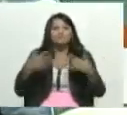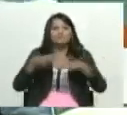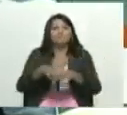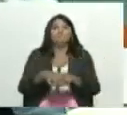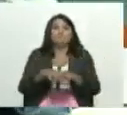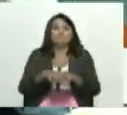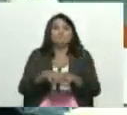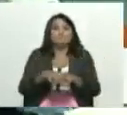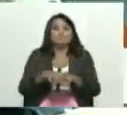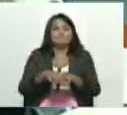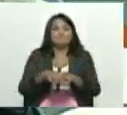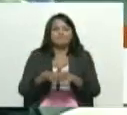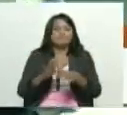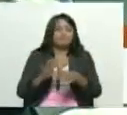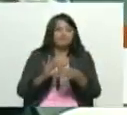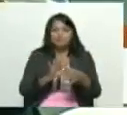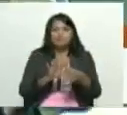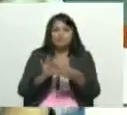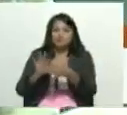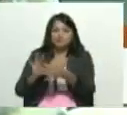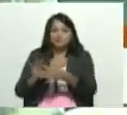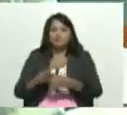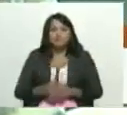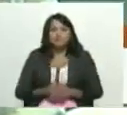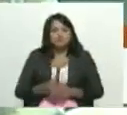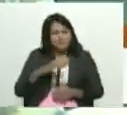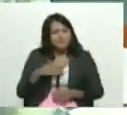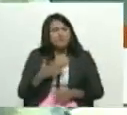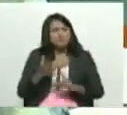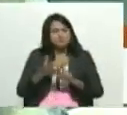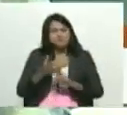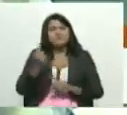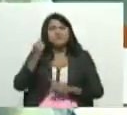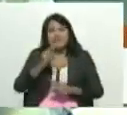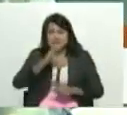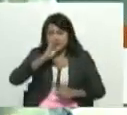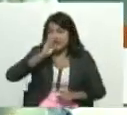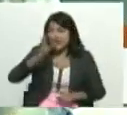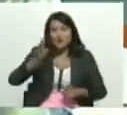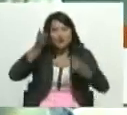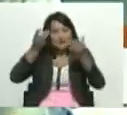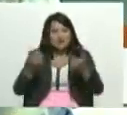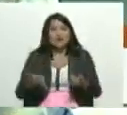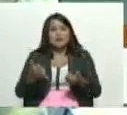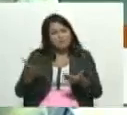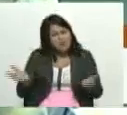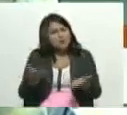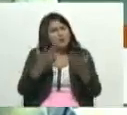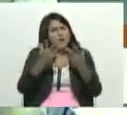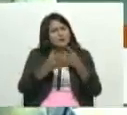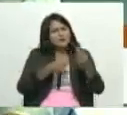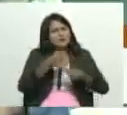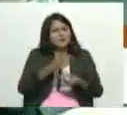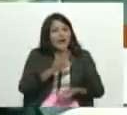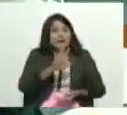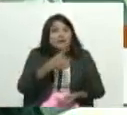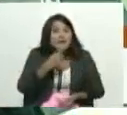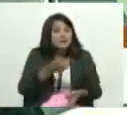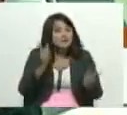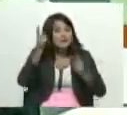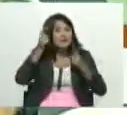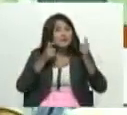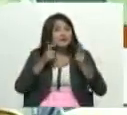reacción inmediata cómo hacerla inmediata vamos a hacerlo y